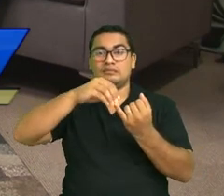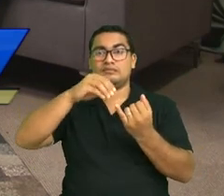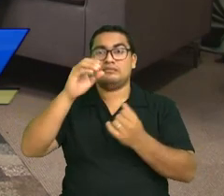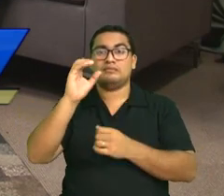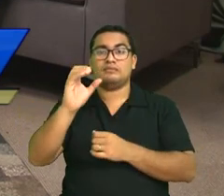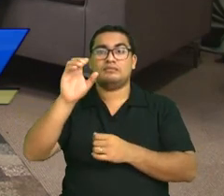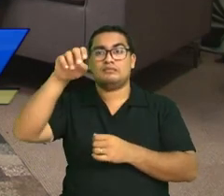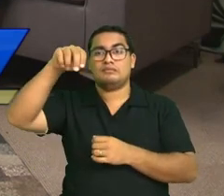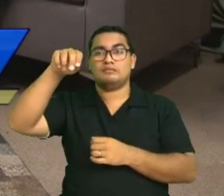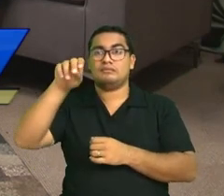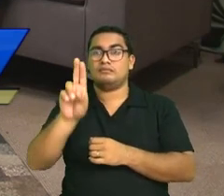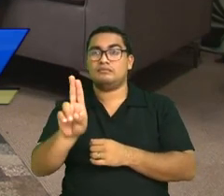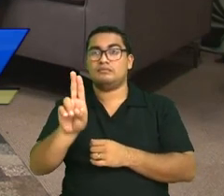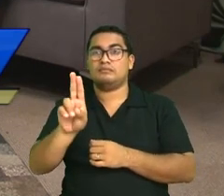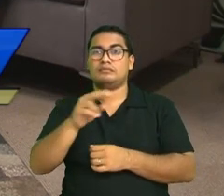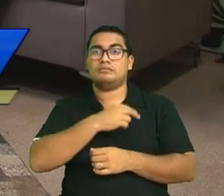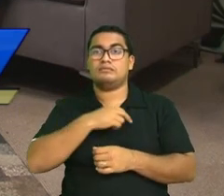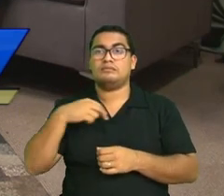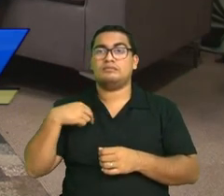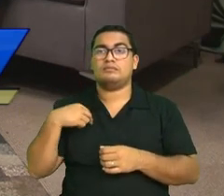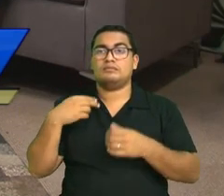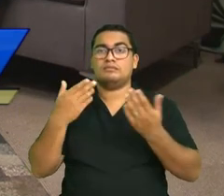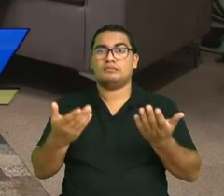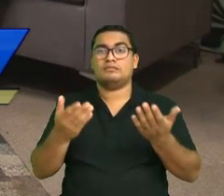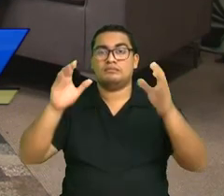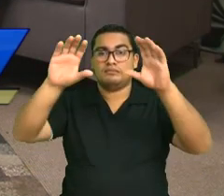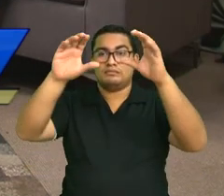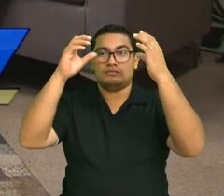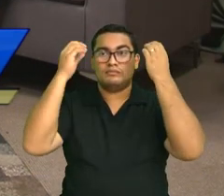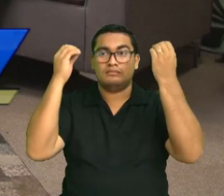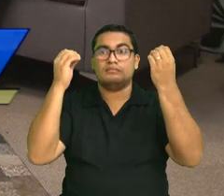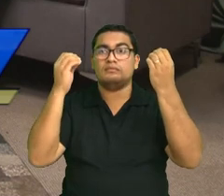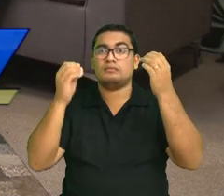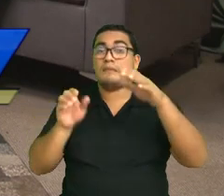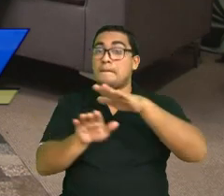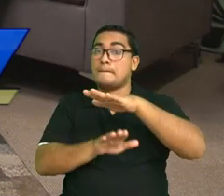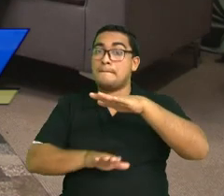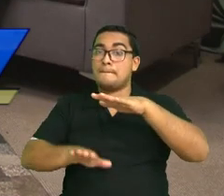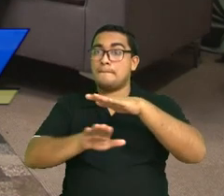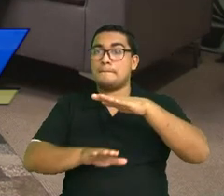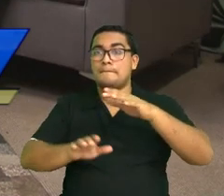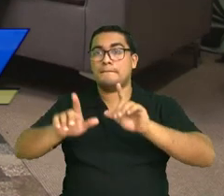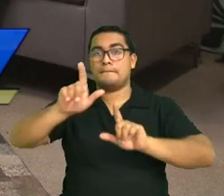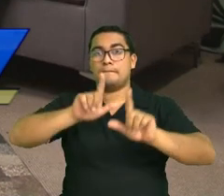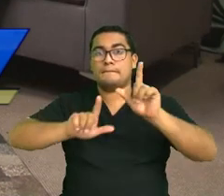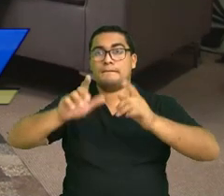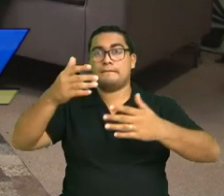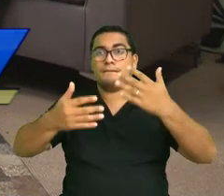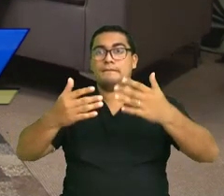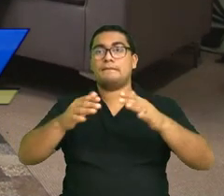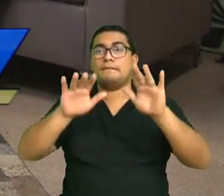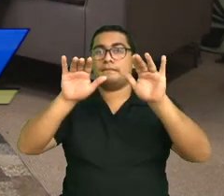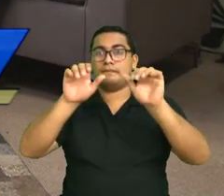que desarrollan los cursos básicos de lenguaje de señas, y en este país existen ya 1.280